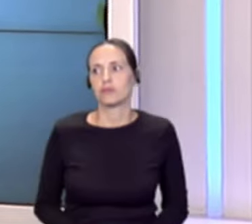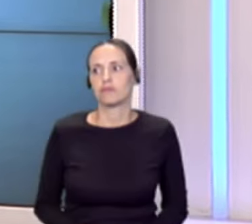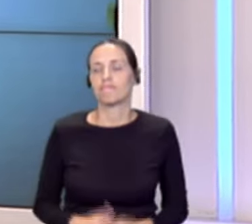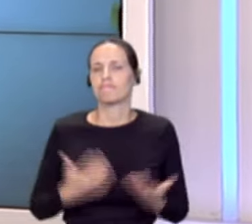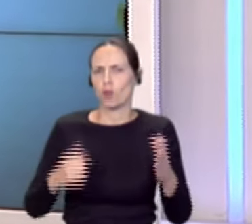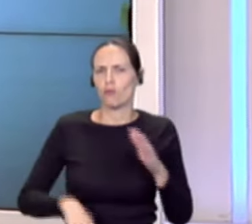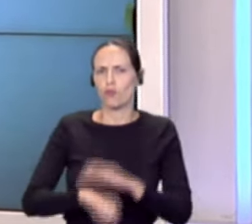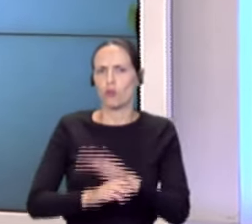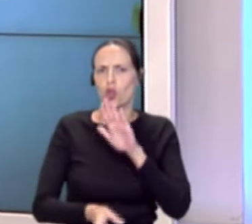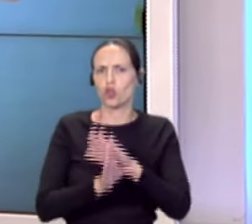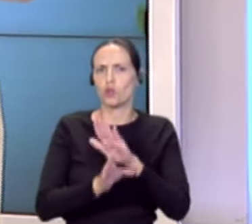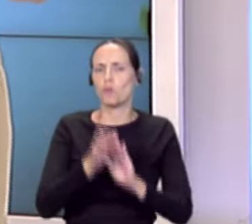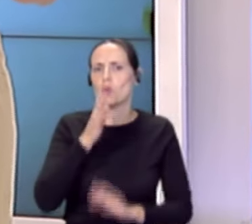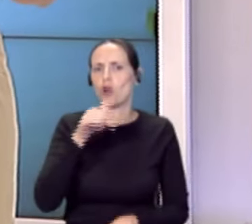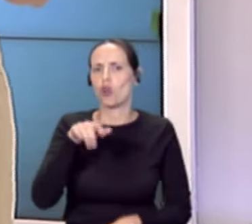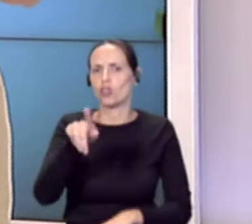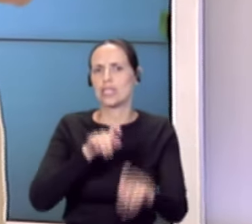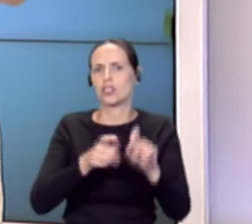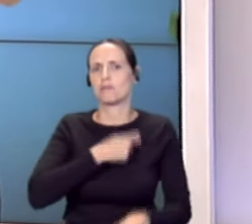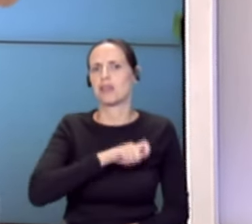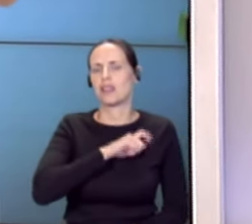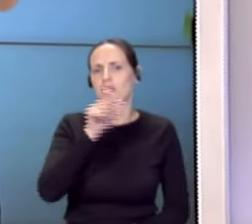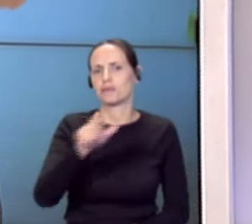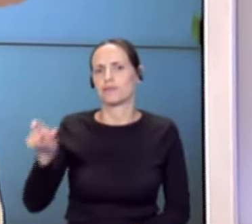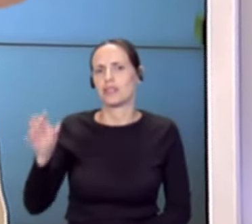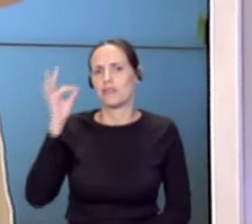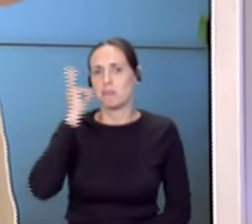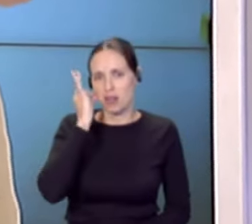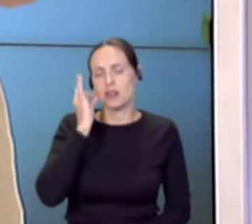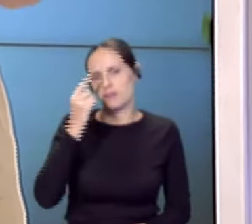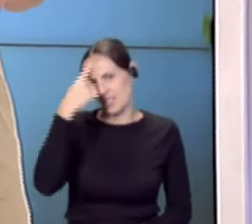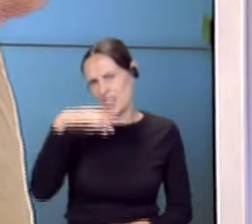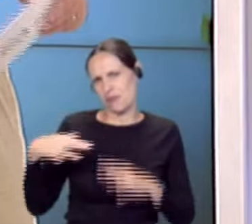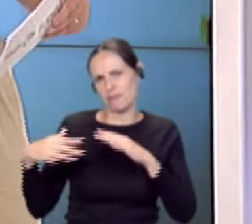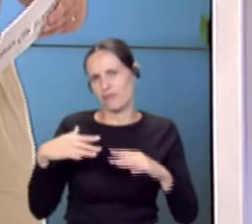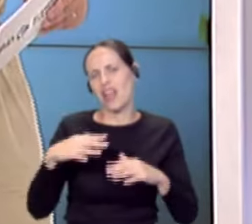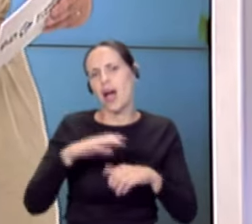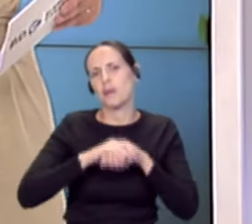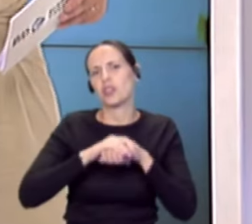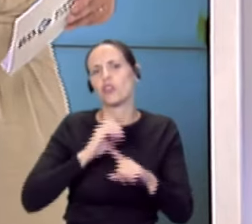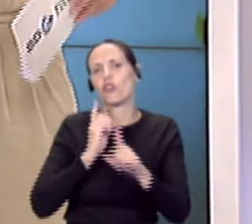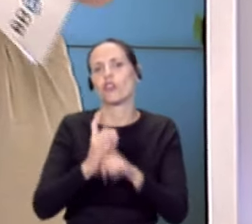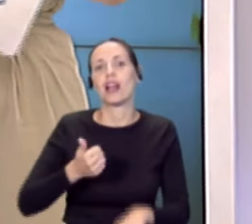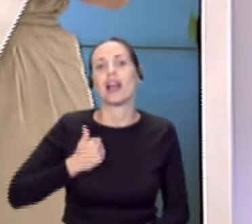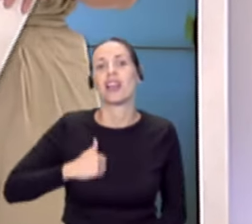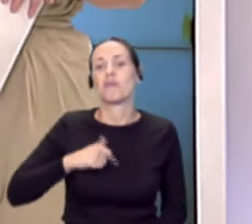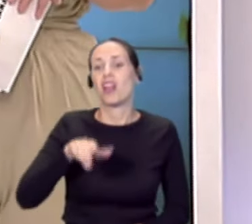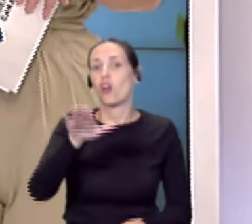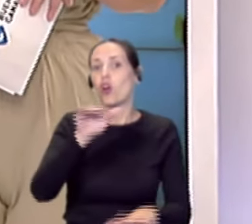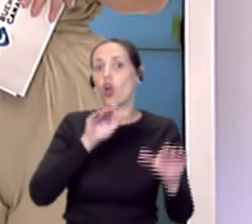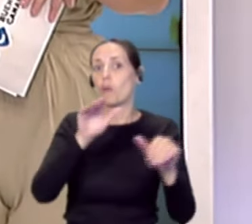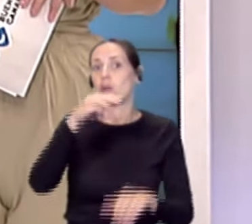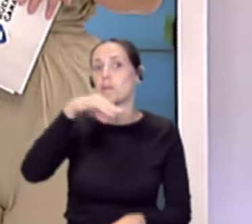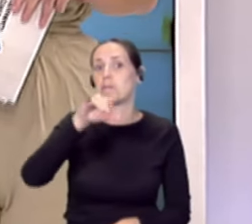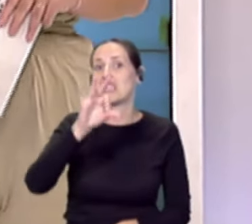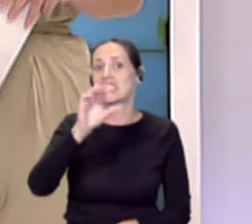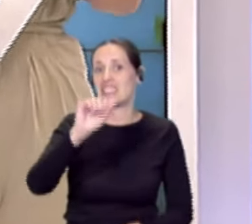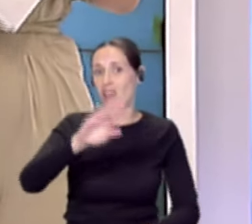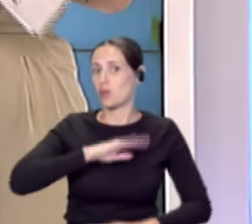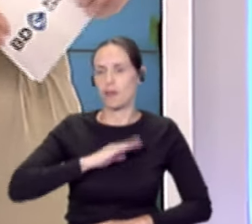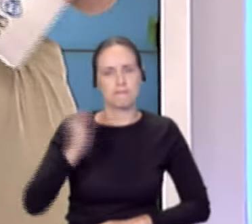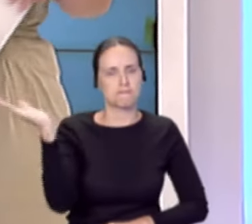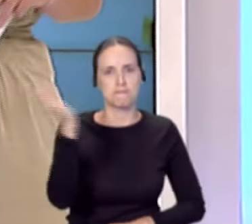Más fútbol, porque hoy juega la selección española femenina, ya saben, partido amistoso ante Canadá, y en esa convocatoria no está la gran canaria Misa Rodríguez.